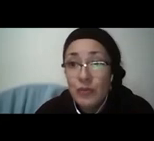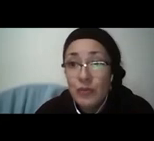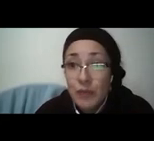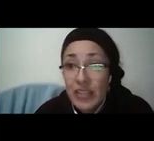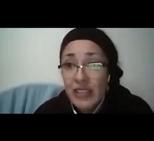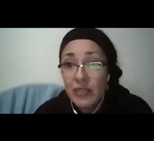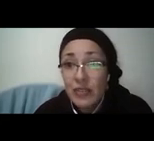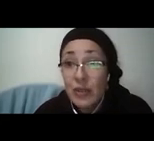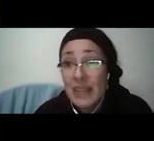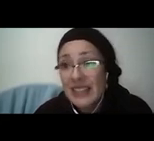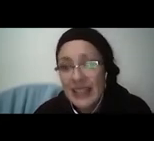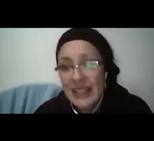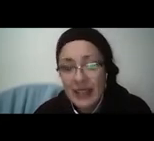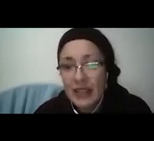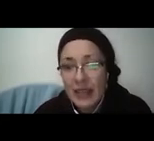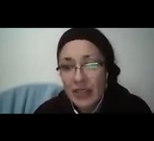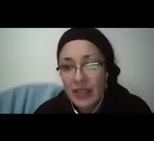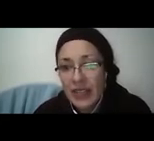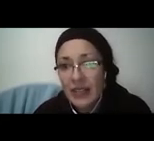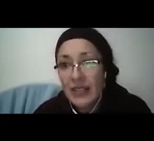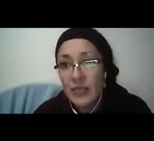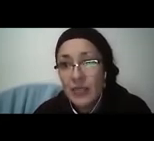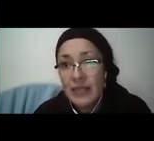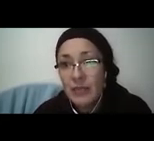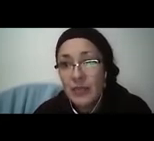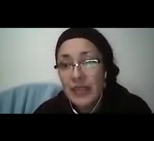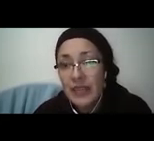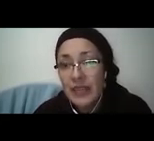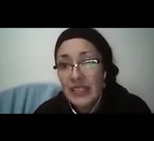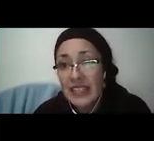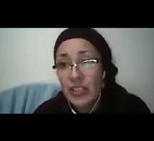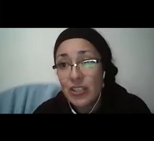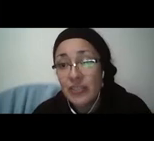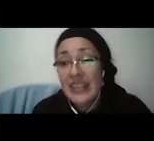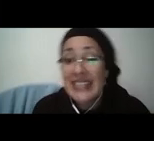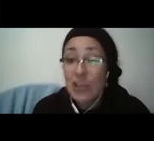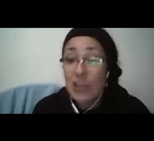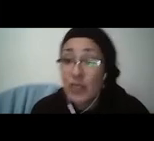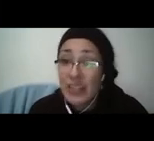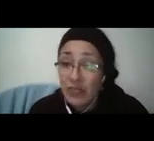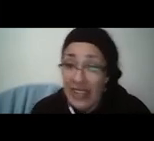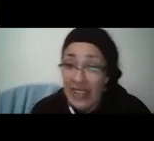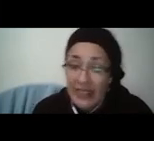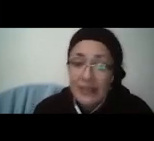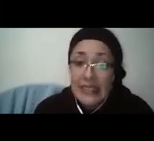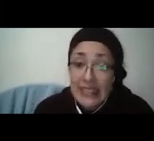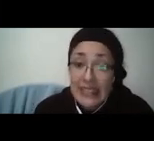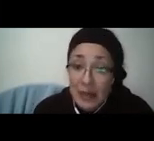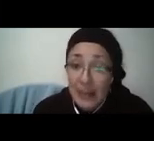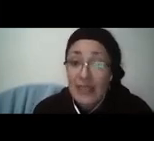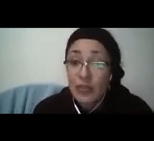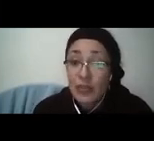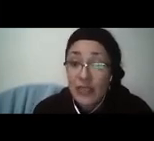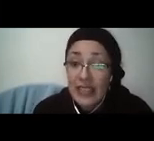un proyecto de una planta ya que está operando ya hace un tiempo en nuestra región, aquí en la comuna de Antofagasta. Se llama el